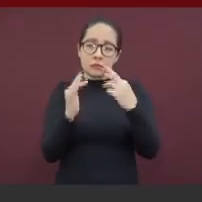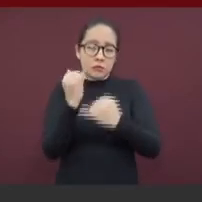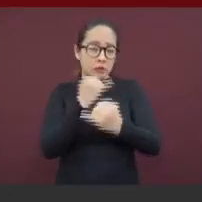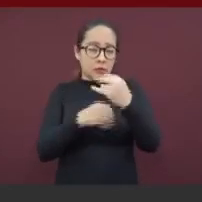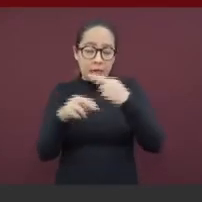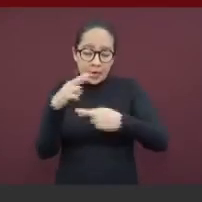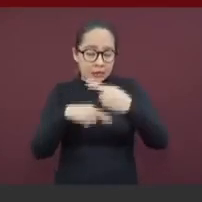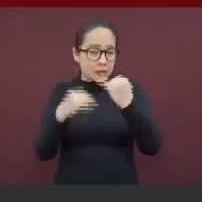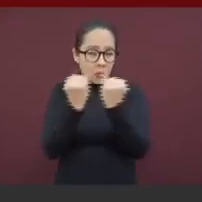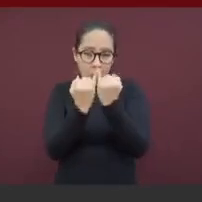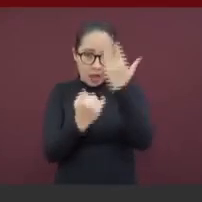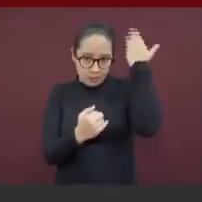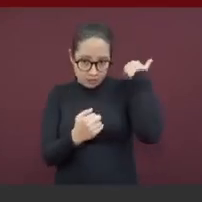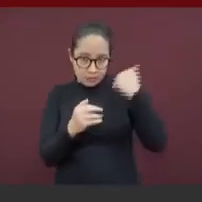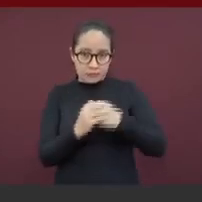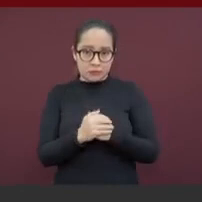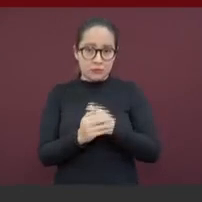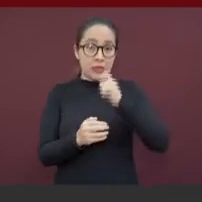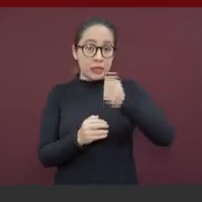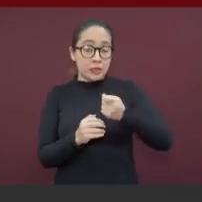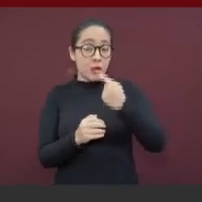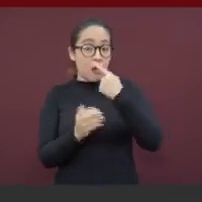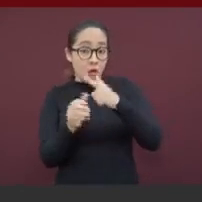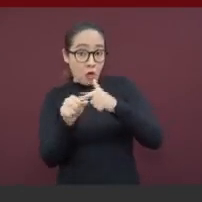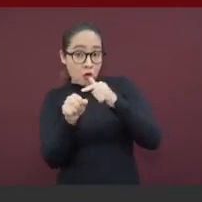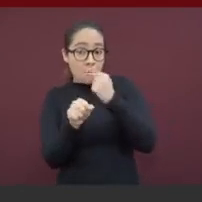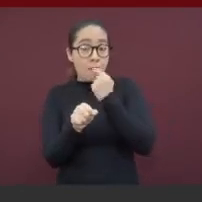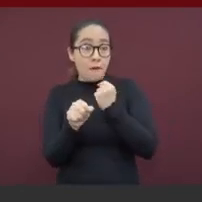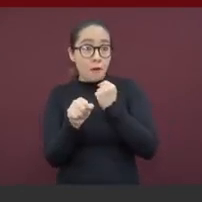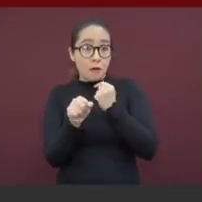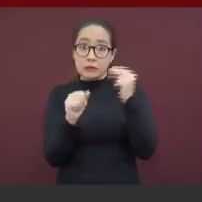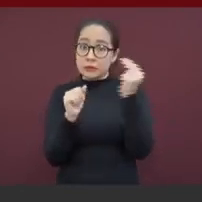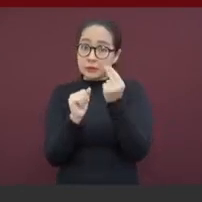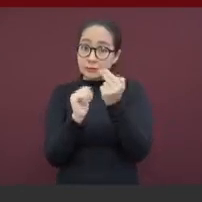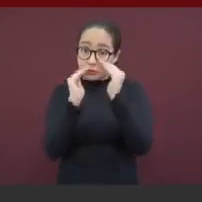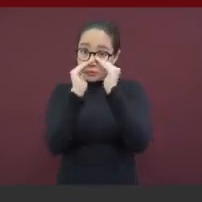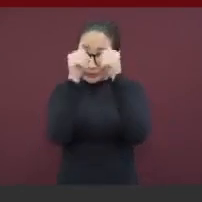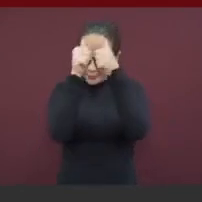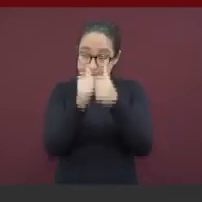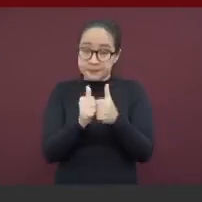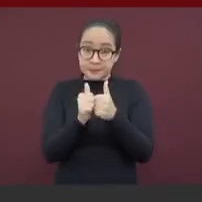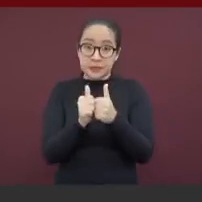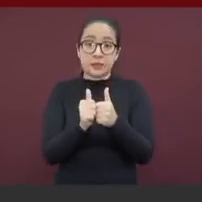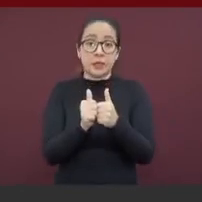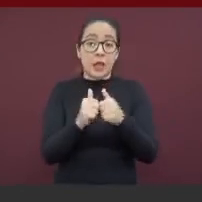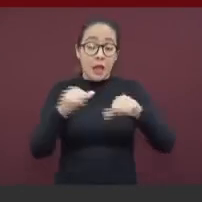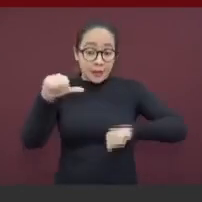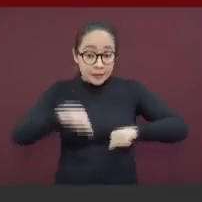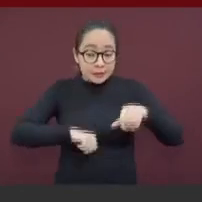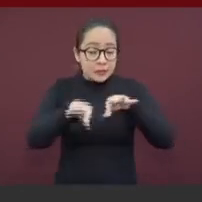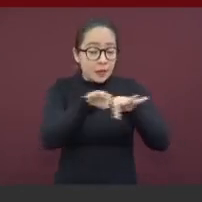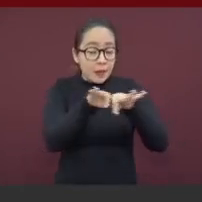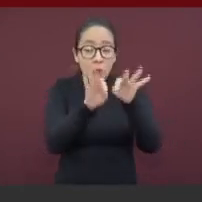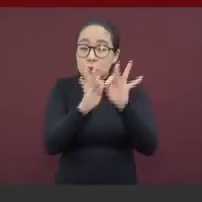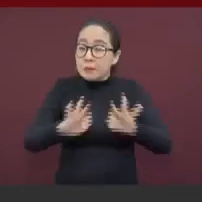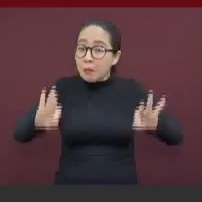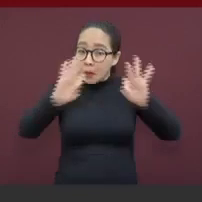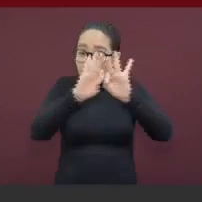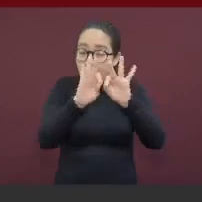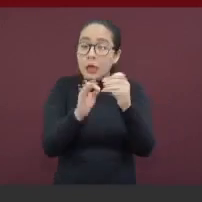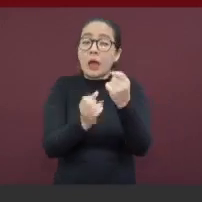rojo tenemos que seguir en casa y solamente se permiten las actividades laborales esenciales los